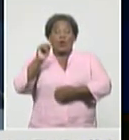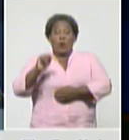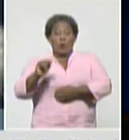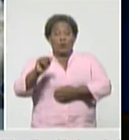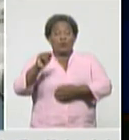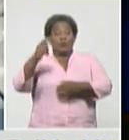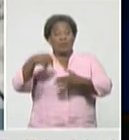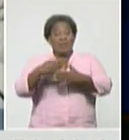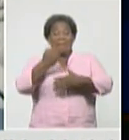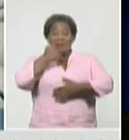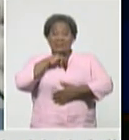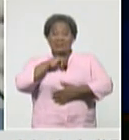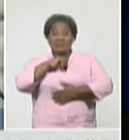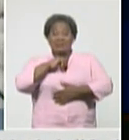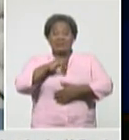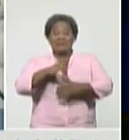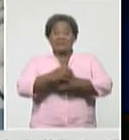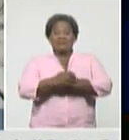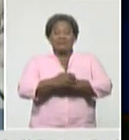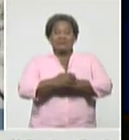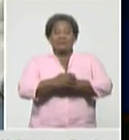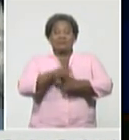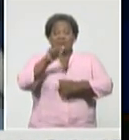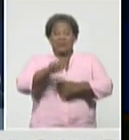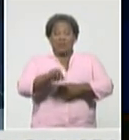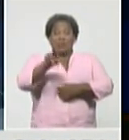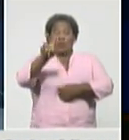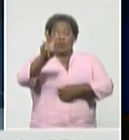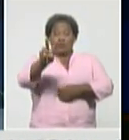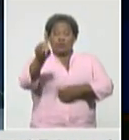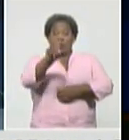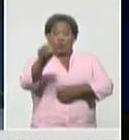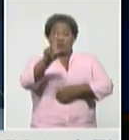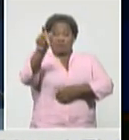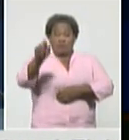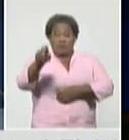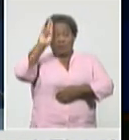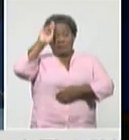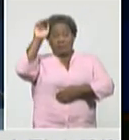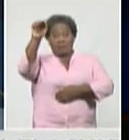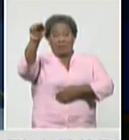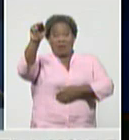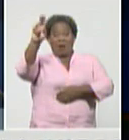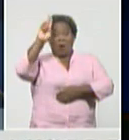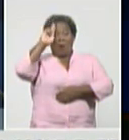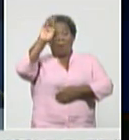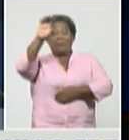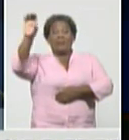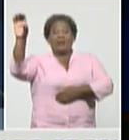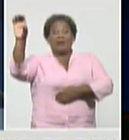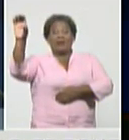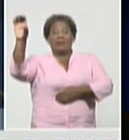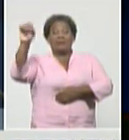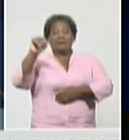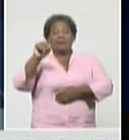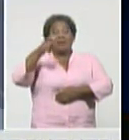país, hoy con 211 pacientes ingresados en nuestros hospitales, 6 en